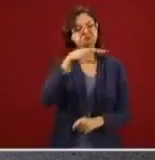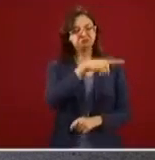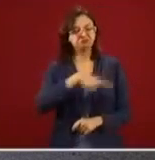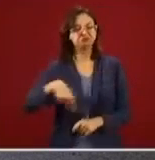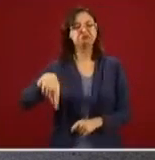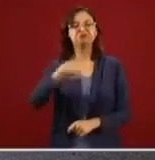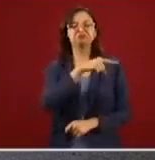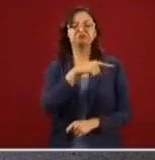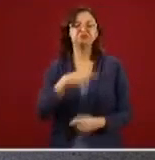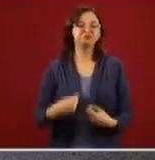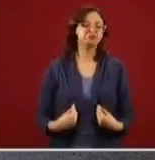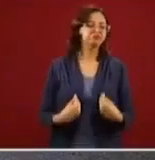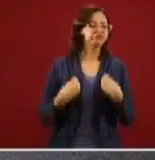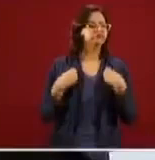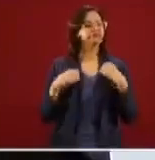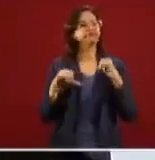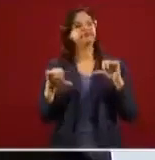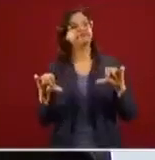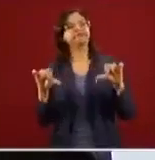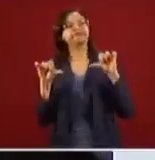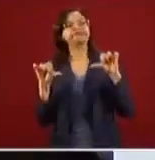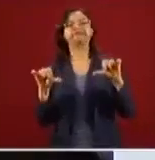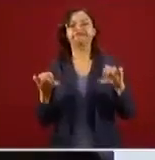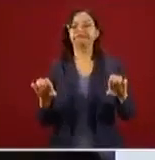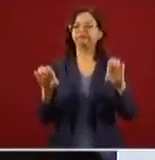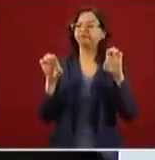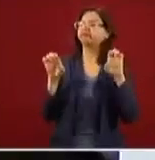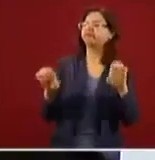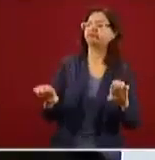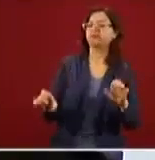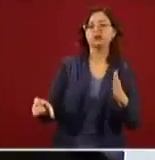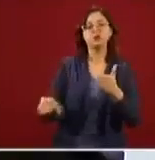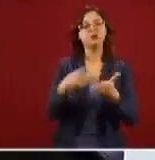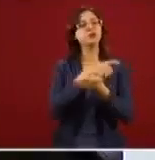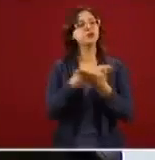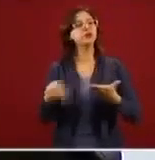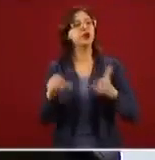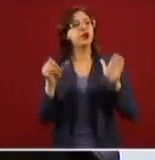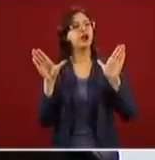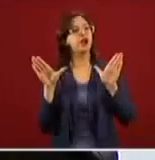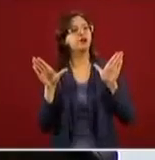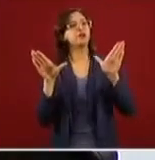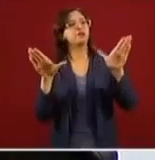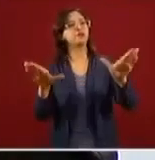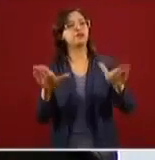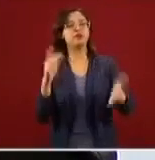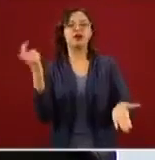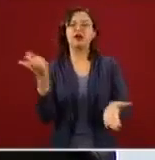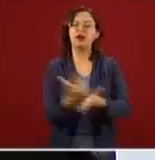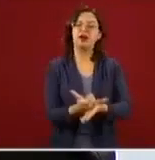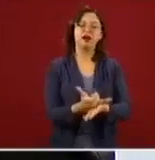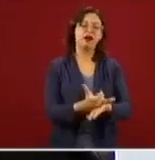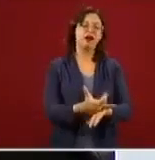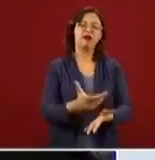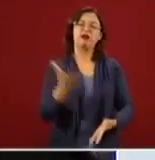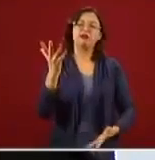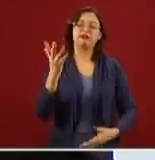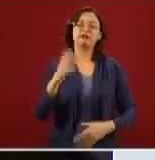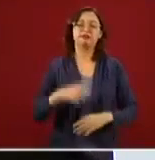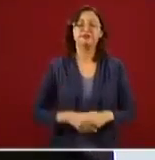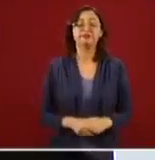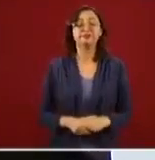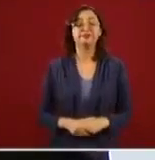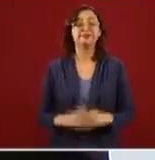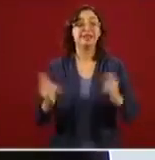se daban la gran vida y compraban estos aviones, ¿sí?, y toda